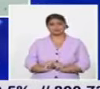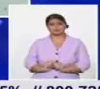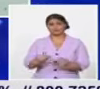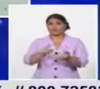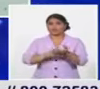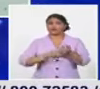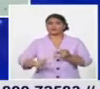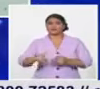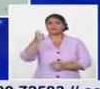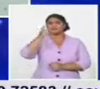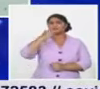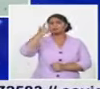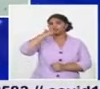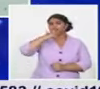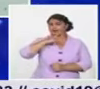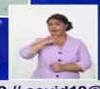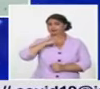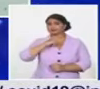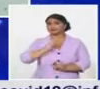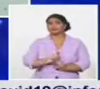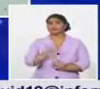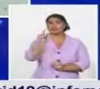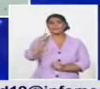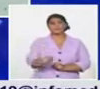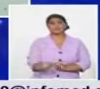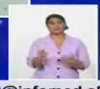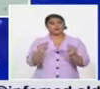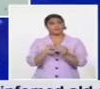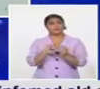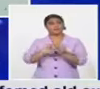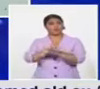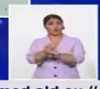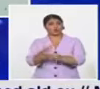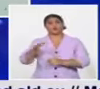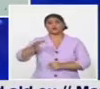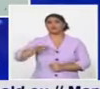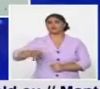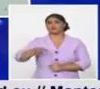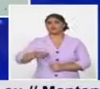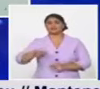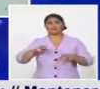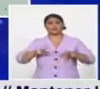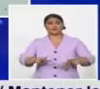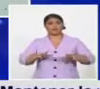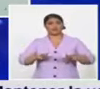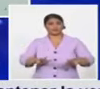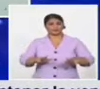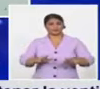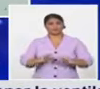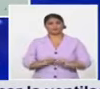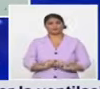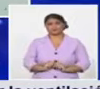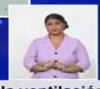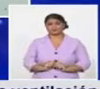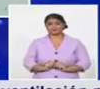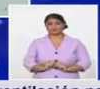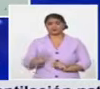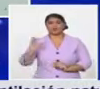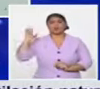Ávila, el paciente importado del municipio de Morón es un viajero cubano procedente de Rusia